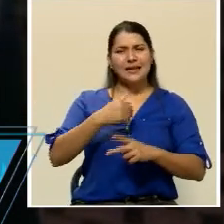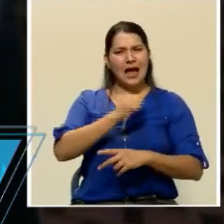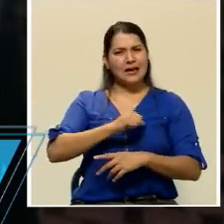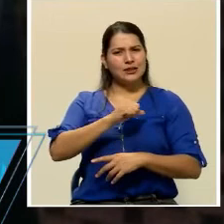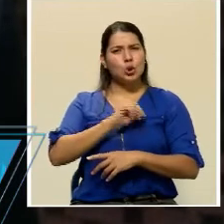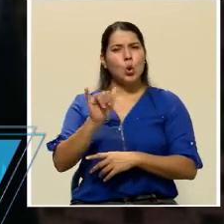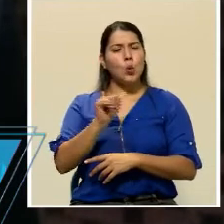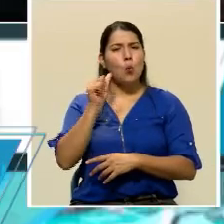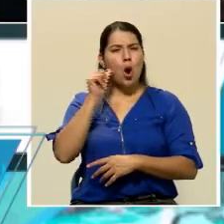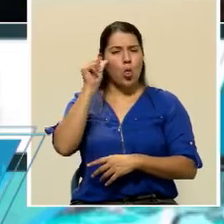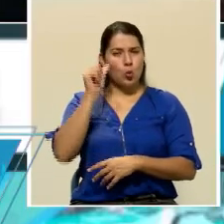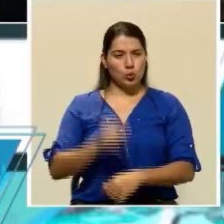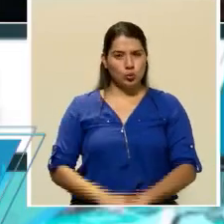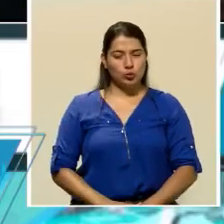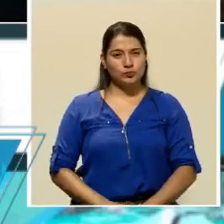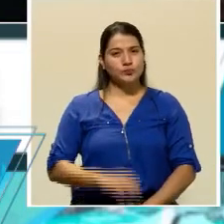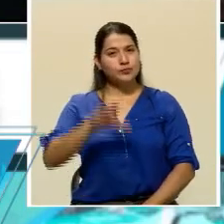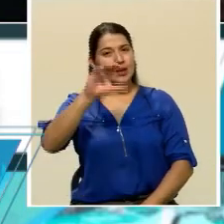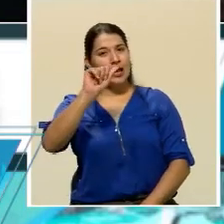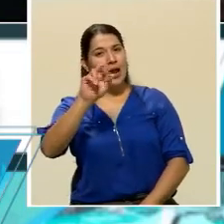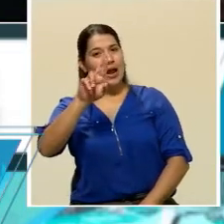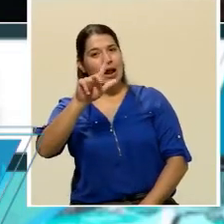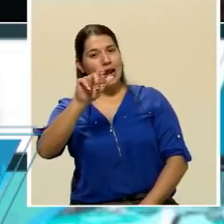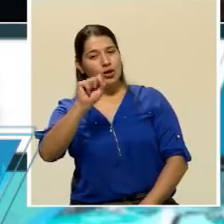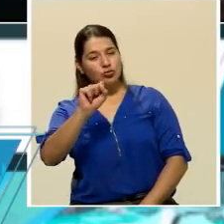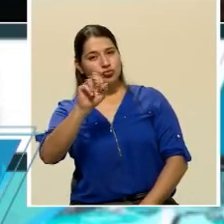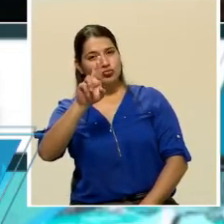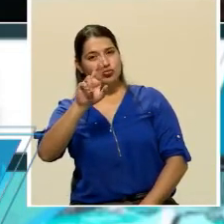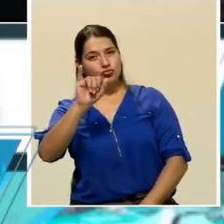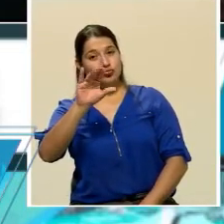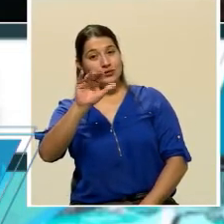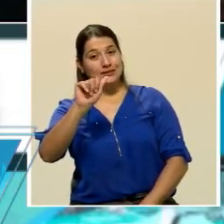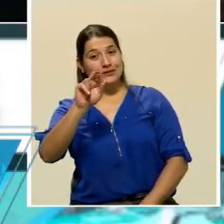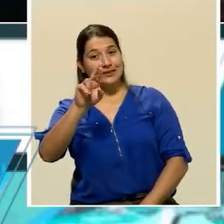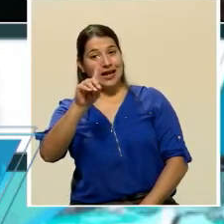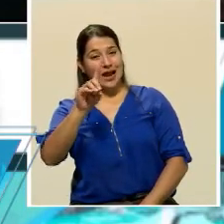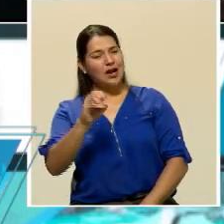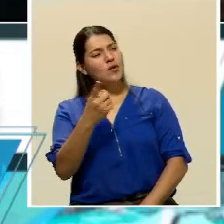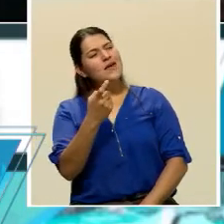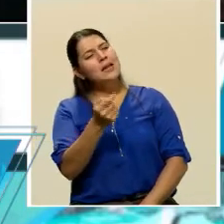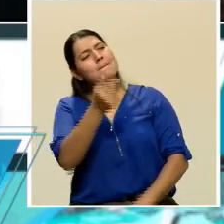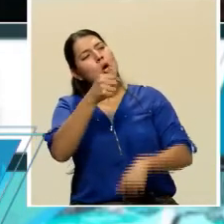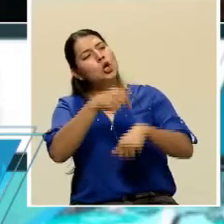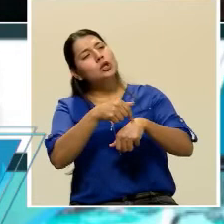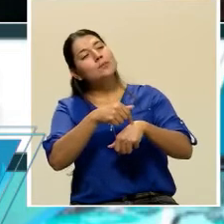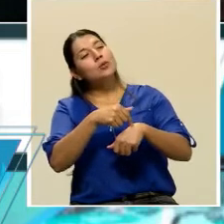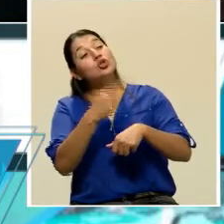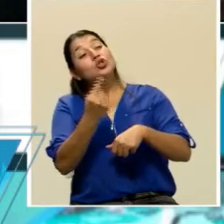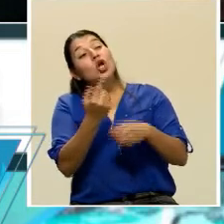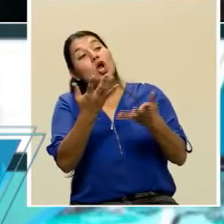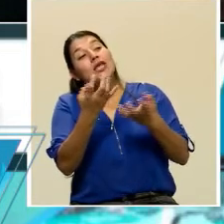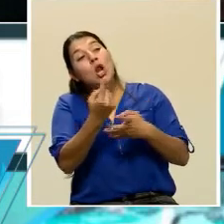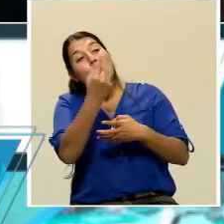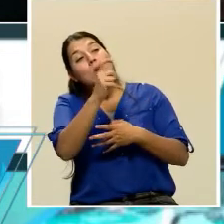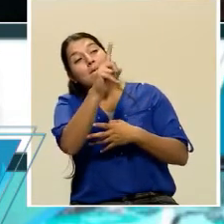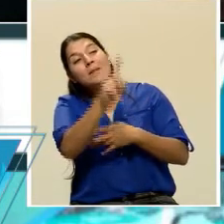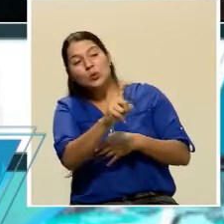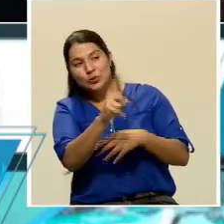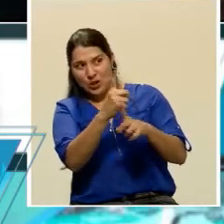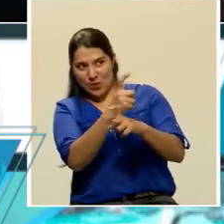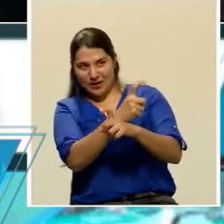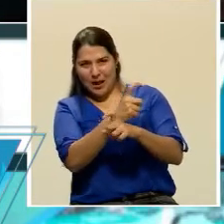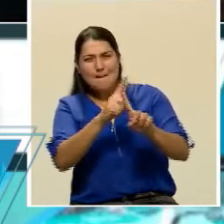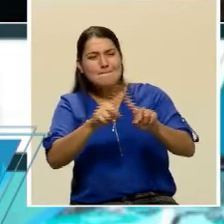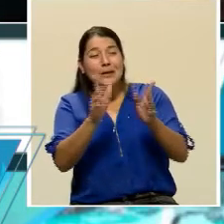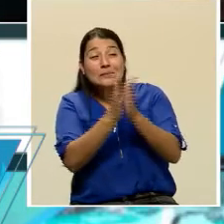ser. Don Carlos Ricardo, nos queda poco tiempo, pero quiero tirarle una pregunta complicada, pero le